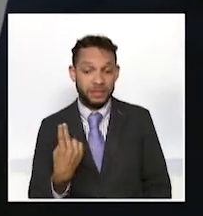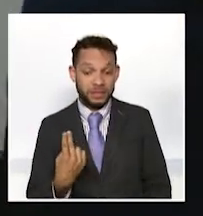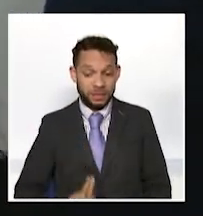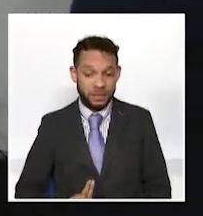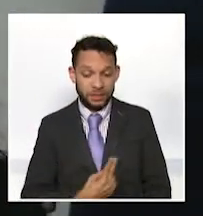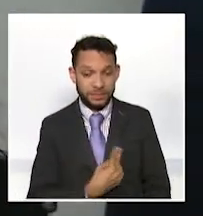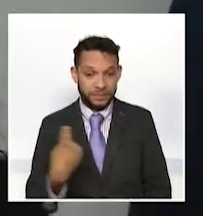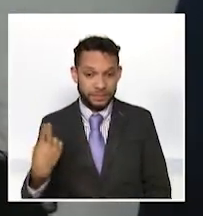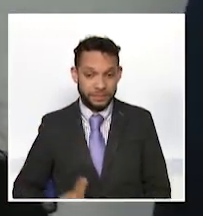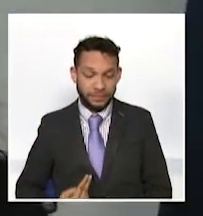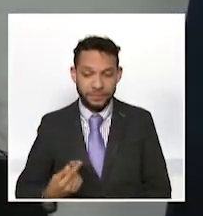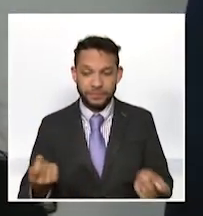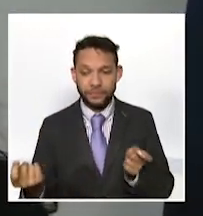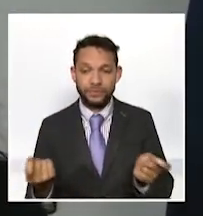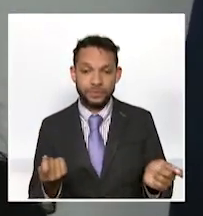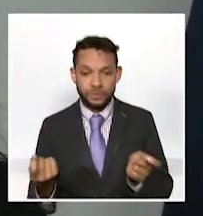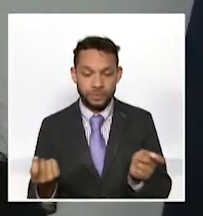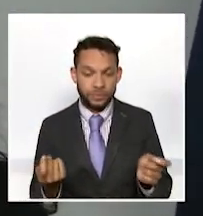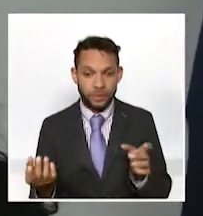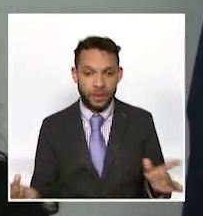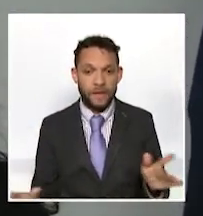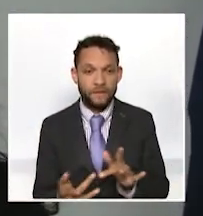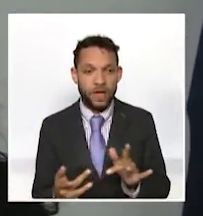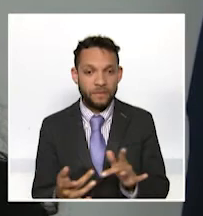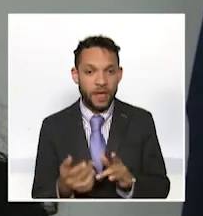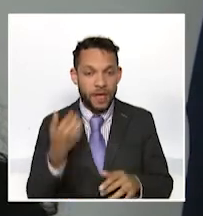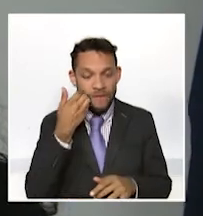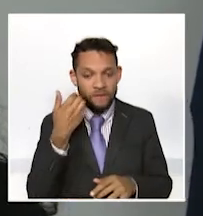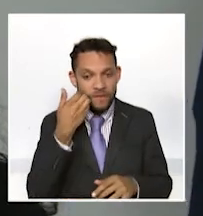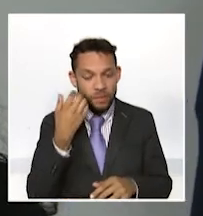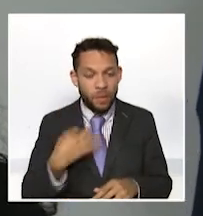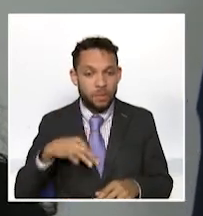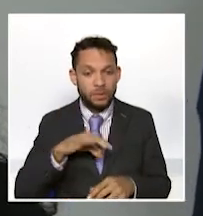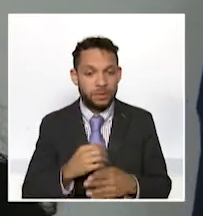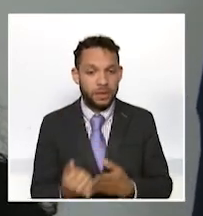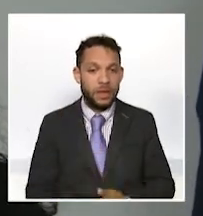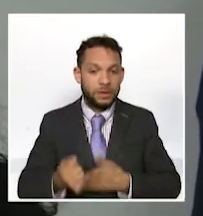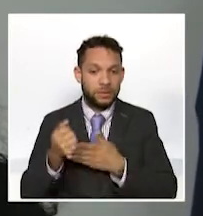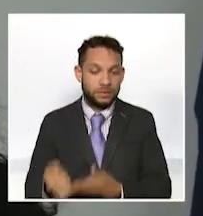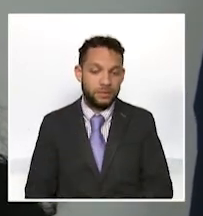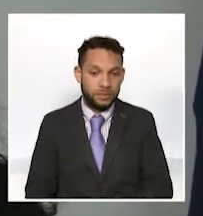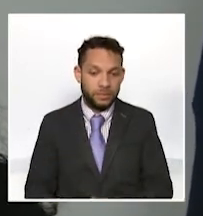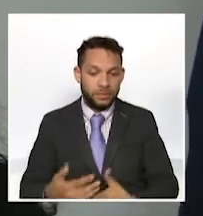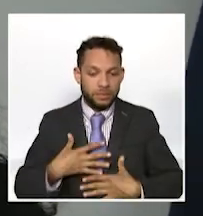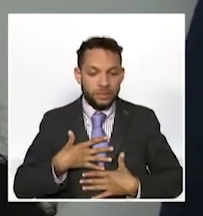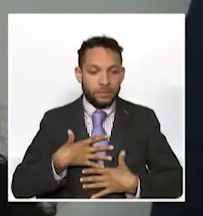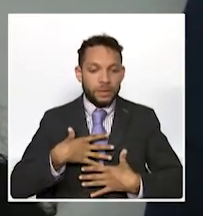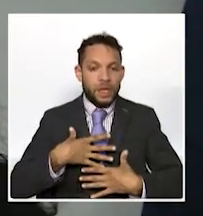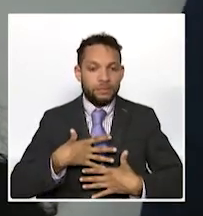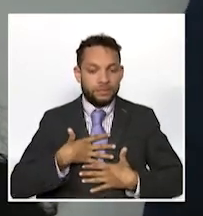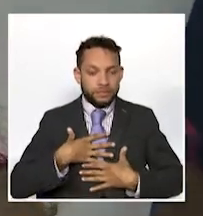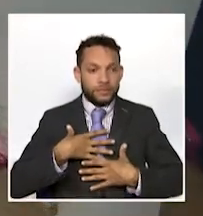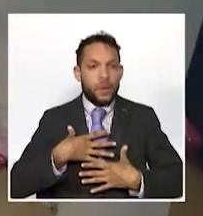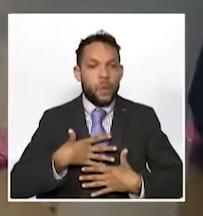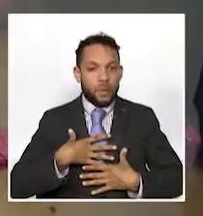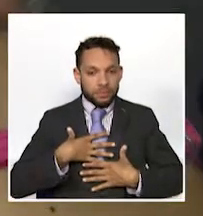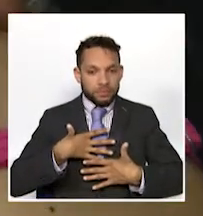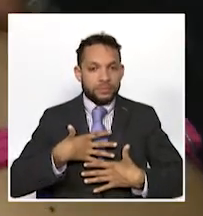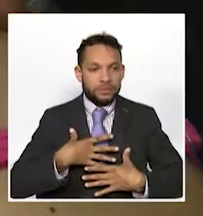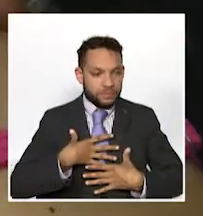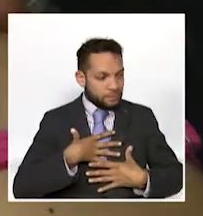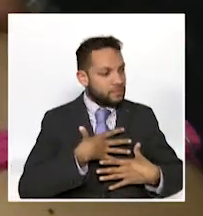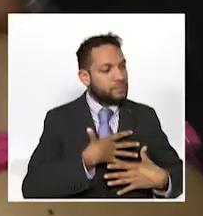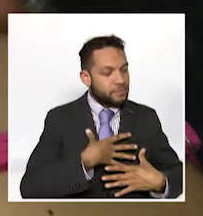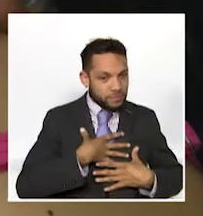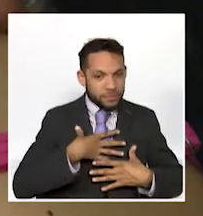esas energías patógenas o esas informaciones que enferman, en este caso sería un viento, ¿no? Entonces, el viento para nosotros en